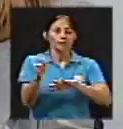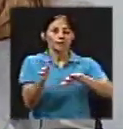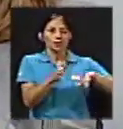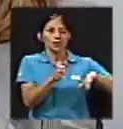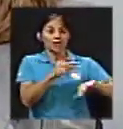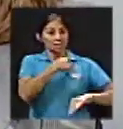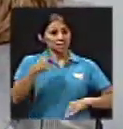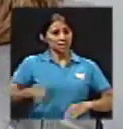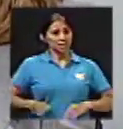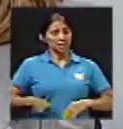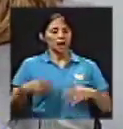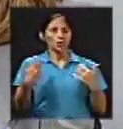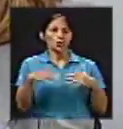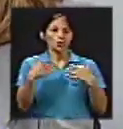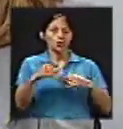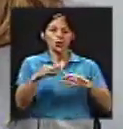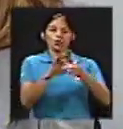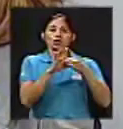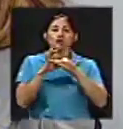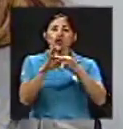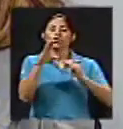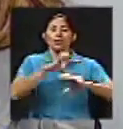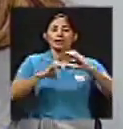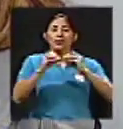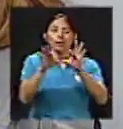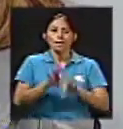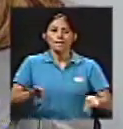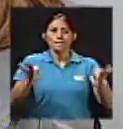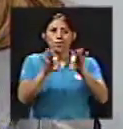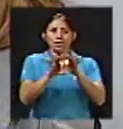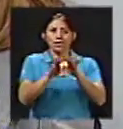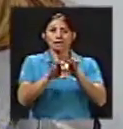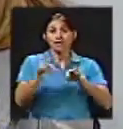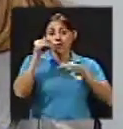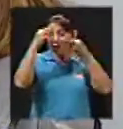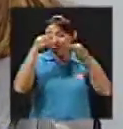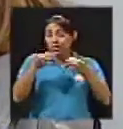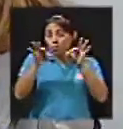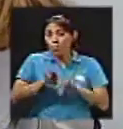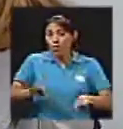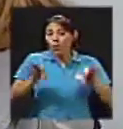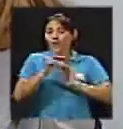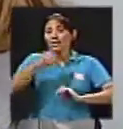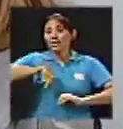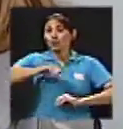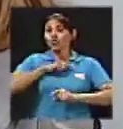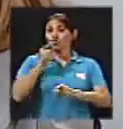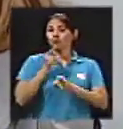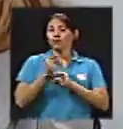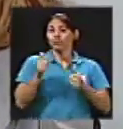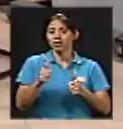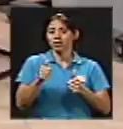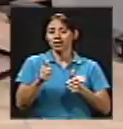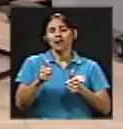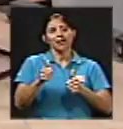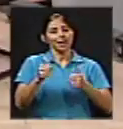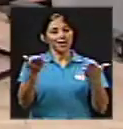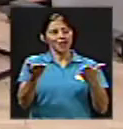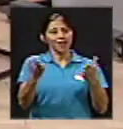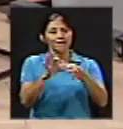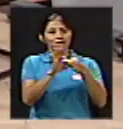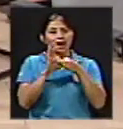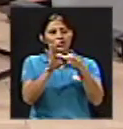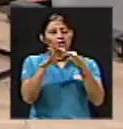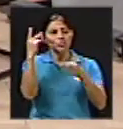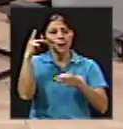importante. Yo creo que una de las decisiones más acertadas que como país hemos hecho fue entablar relaciones políticas con China. Eso nos abrió